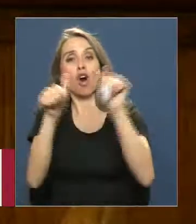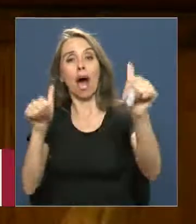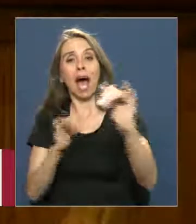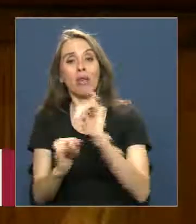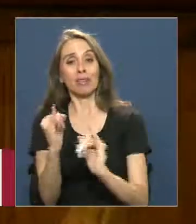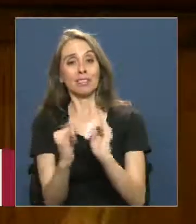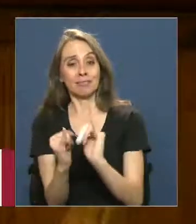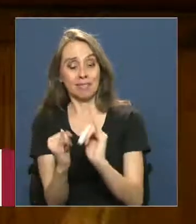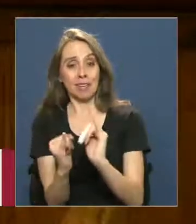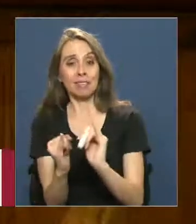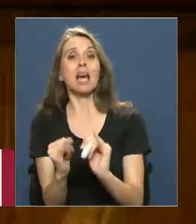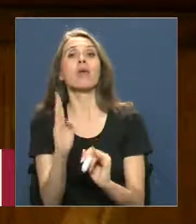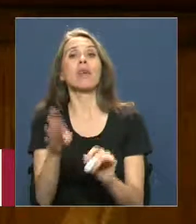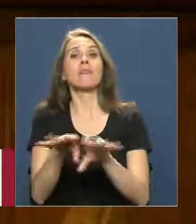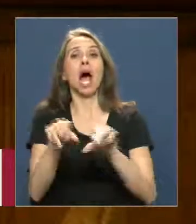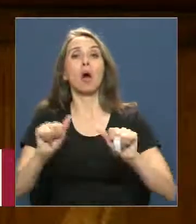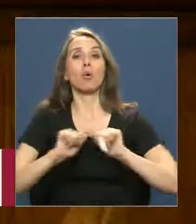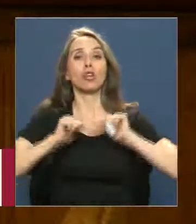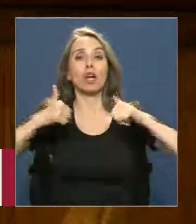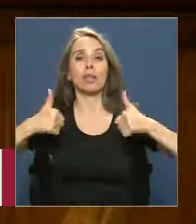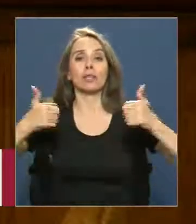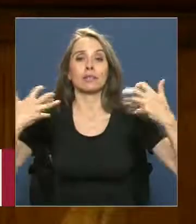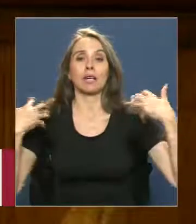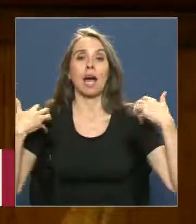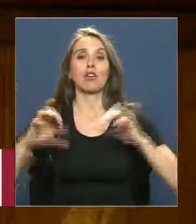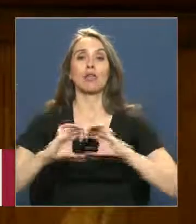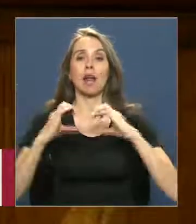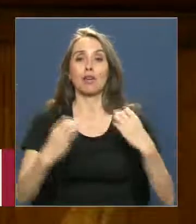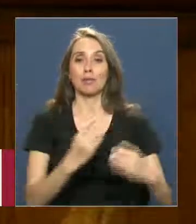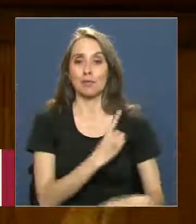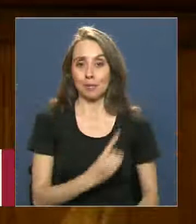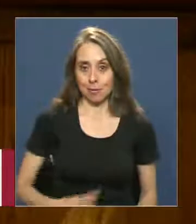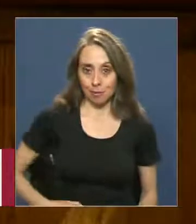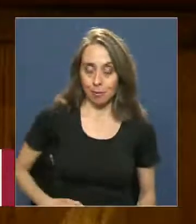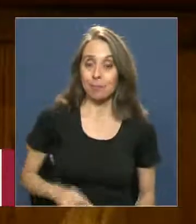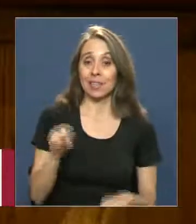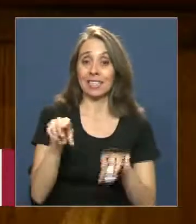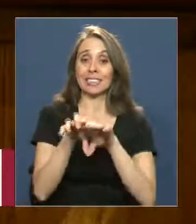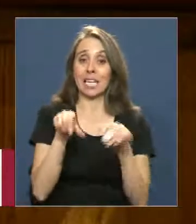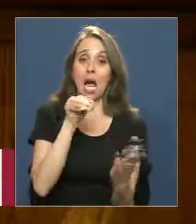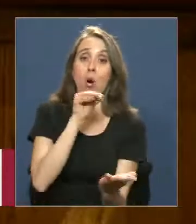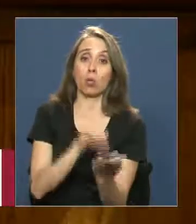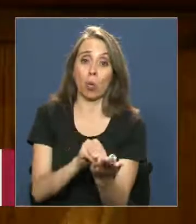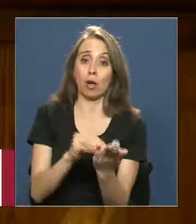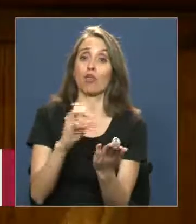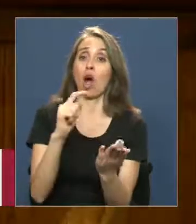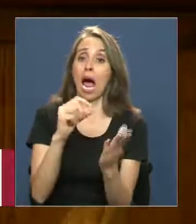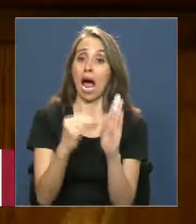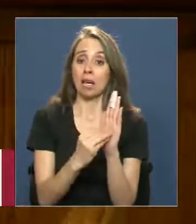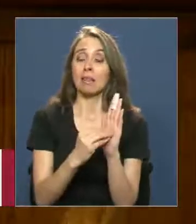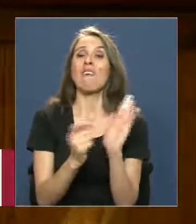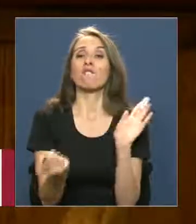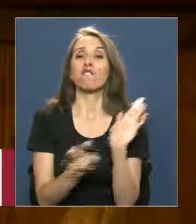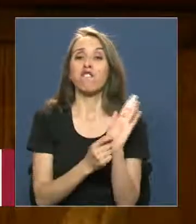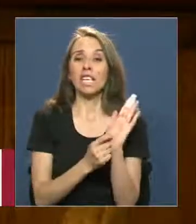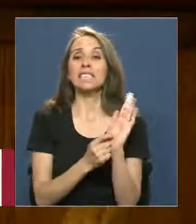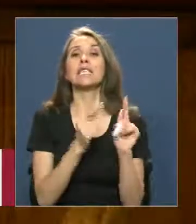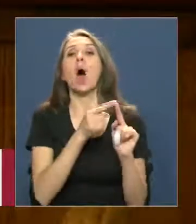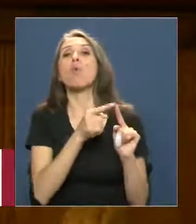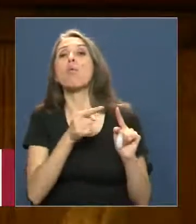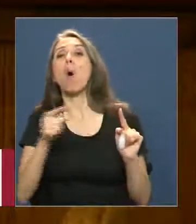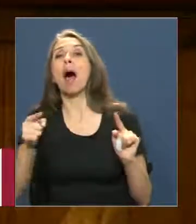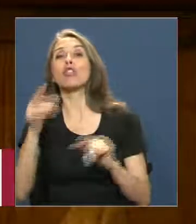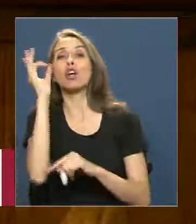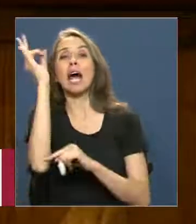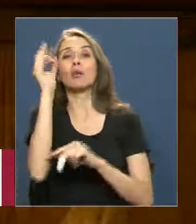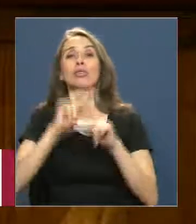deberá adoptarse por acuerdo de la mesa respectiva de la corporación. En dicho acuerdo constará precisamente la o las fechas que se llevará a cabo las